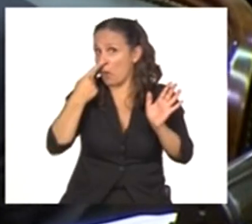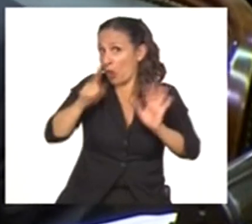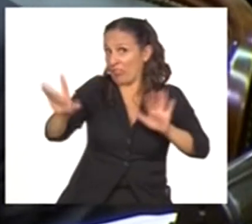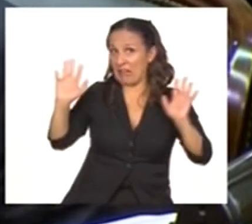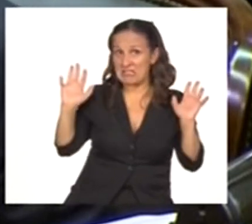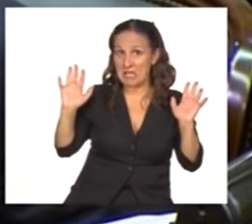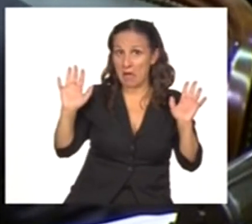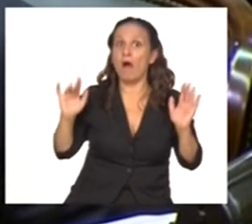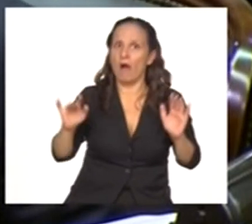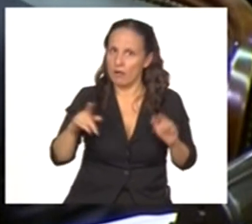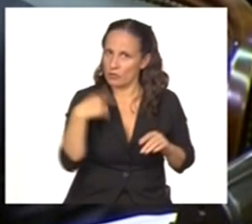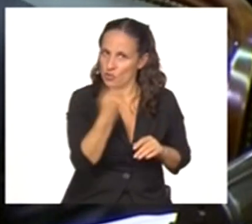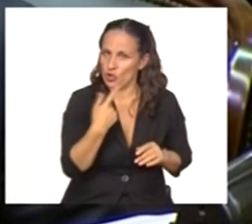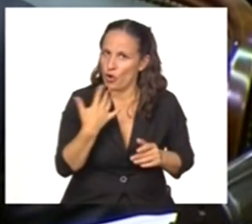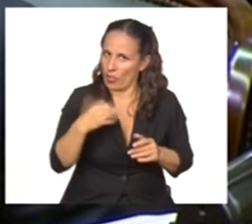algo que tenemos que discutir.